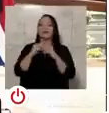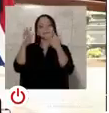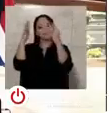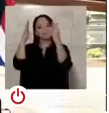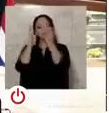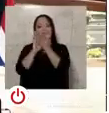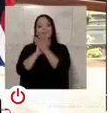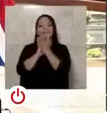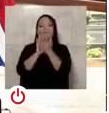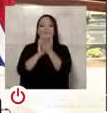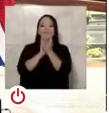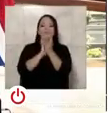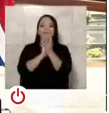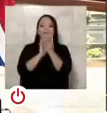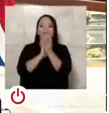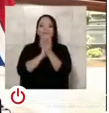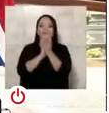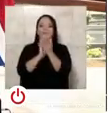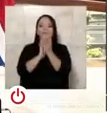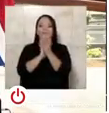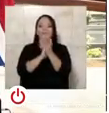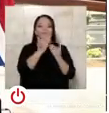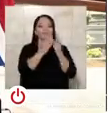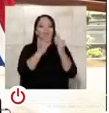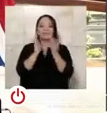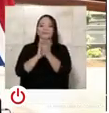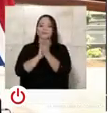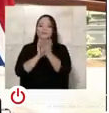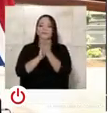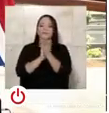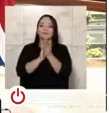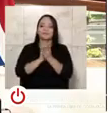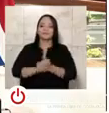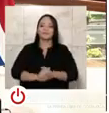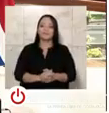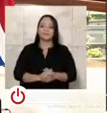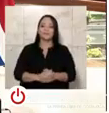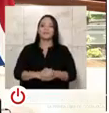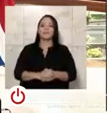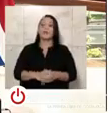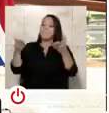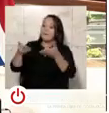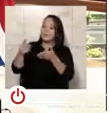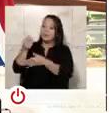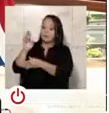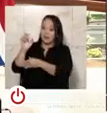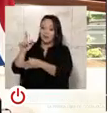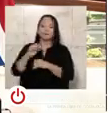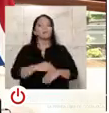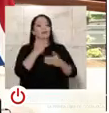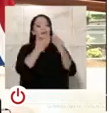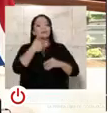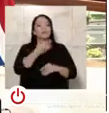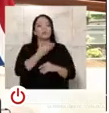Gracias. Bienvenido, don Gerald. Gracias. Gracias, señor presidente.